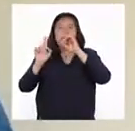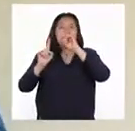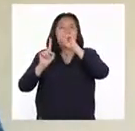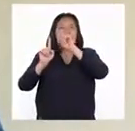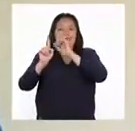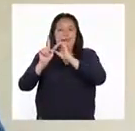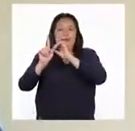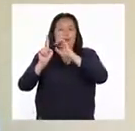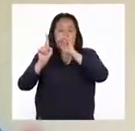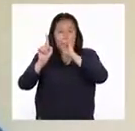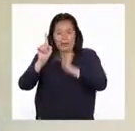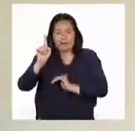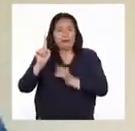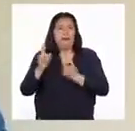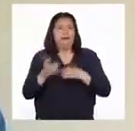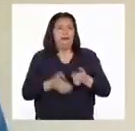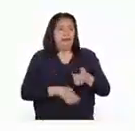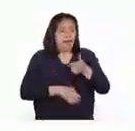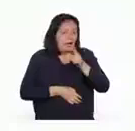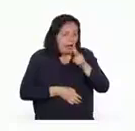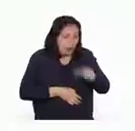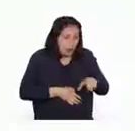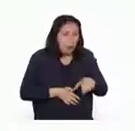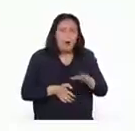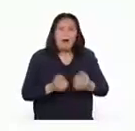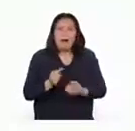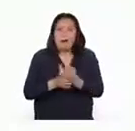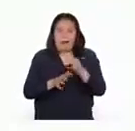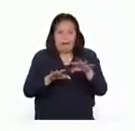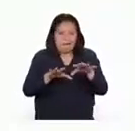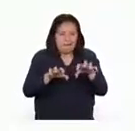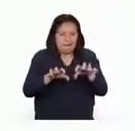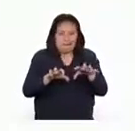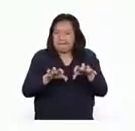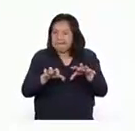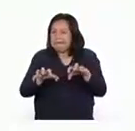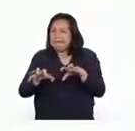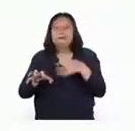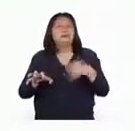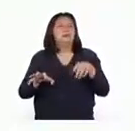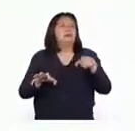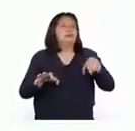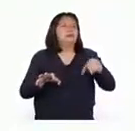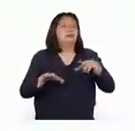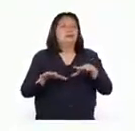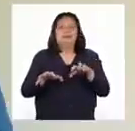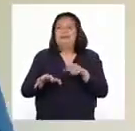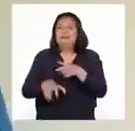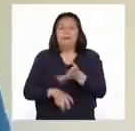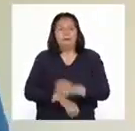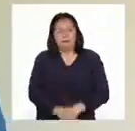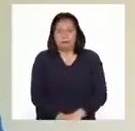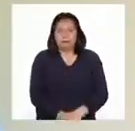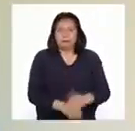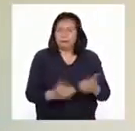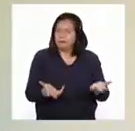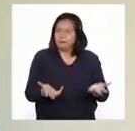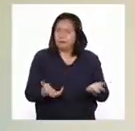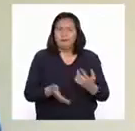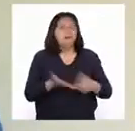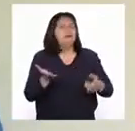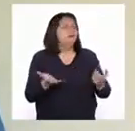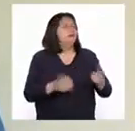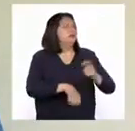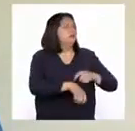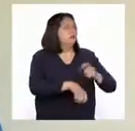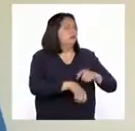de cero, haciendo incluso que el agua o las plantas se congelen. Así de frías, así de estáticas. Pero ¿en qué